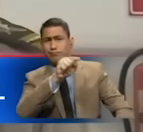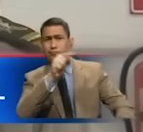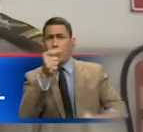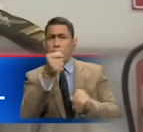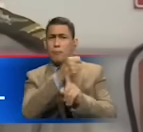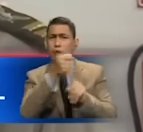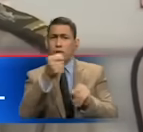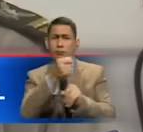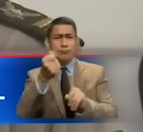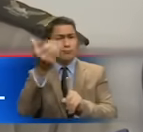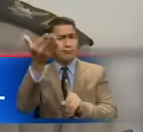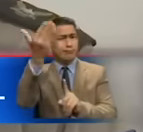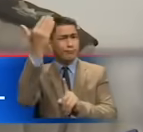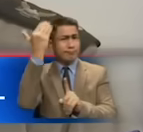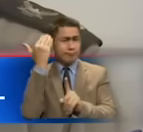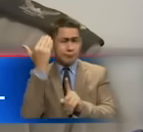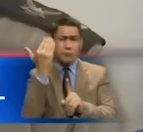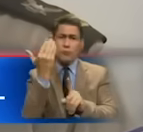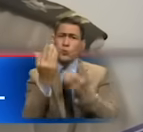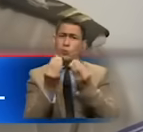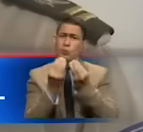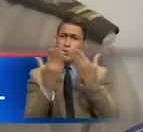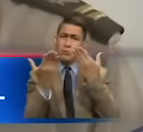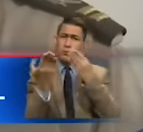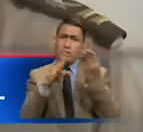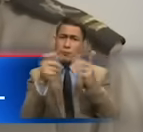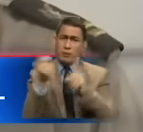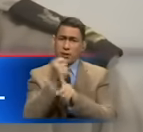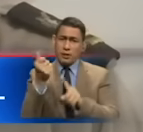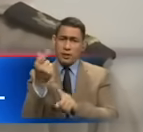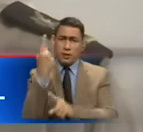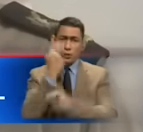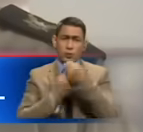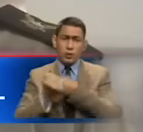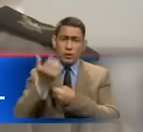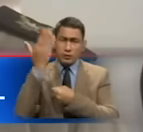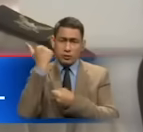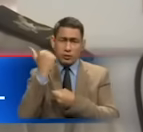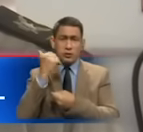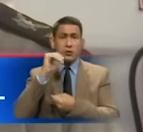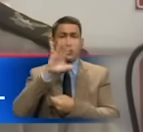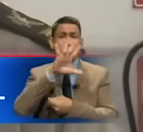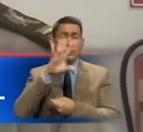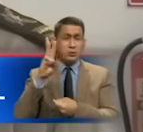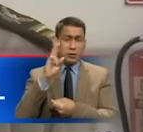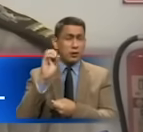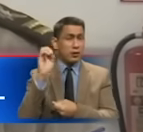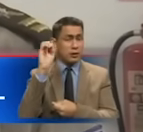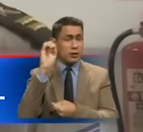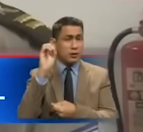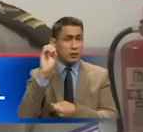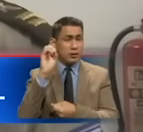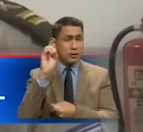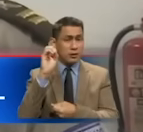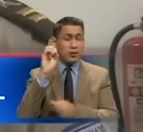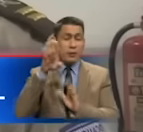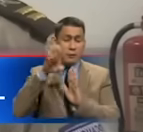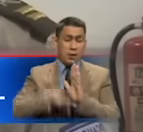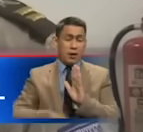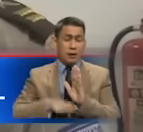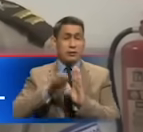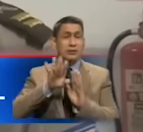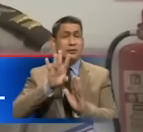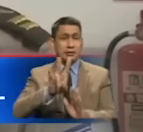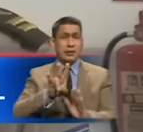Tuvimos 566 muertes violentas del año anterior. Entonces, de esas, el 56 a la fecha de hoy que teníamos, a 7. Reducción